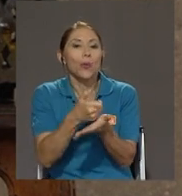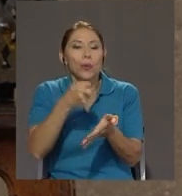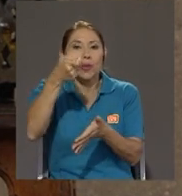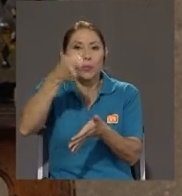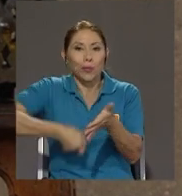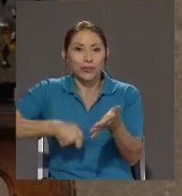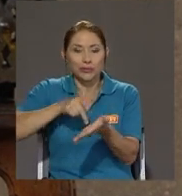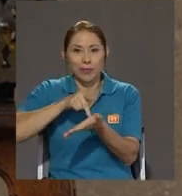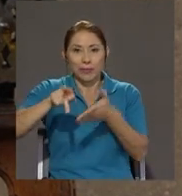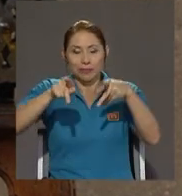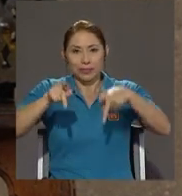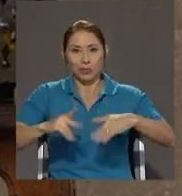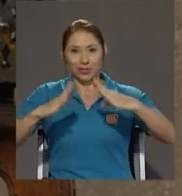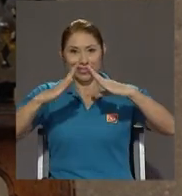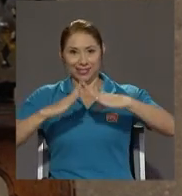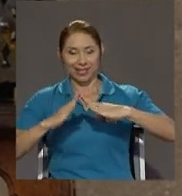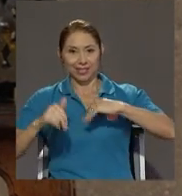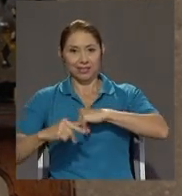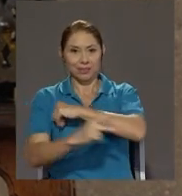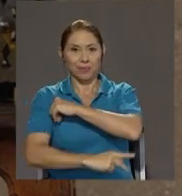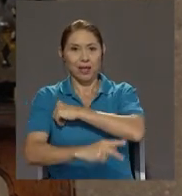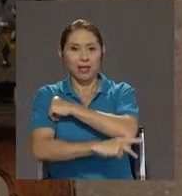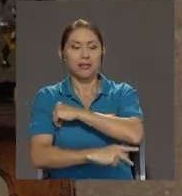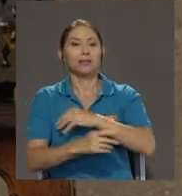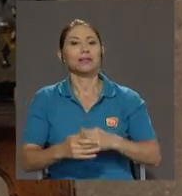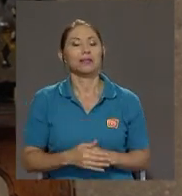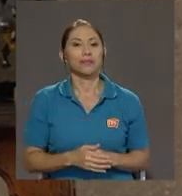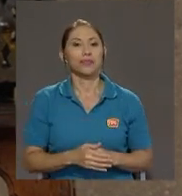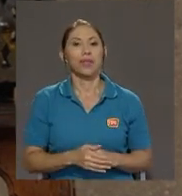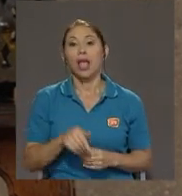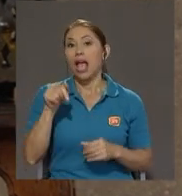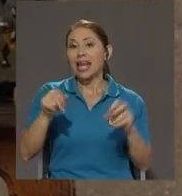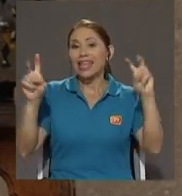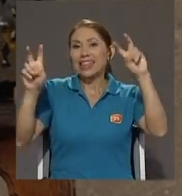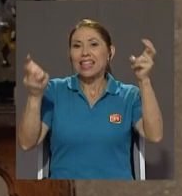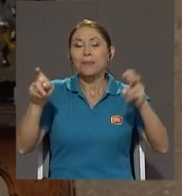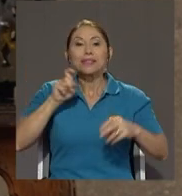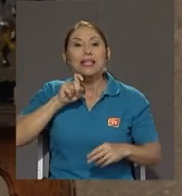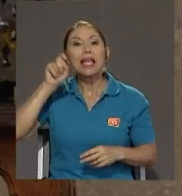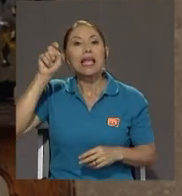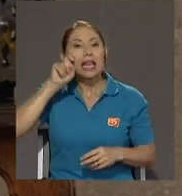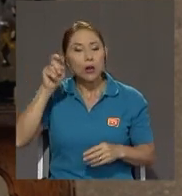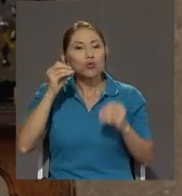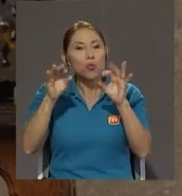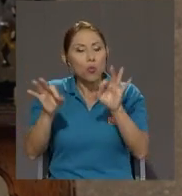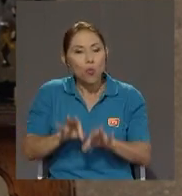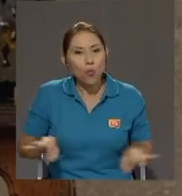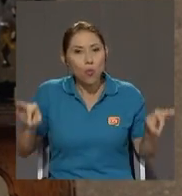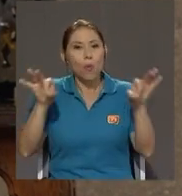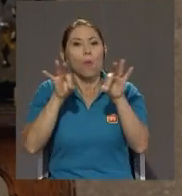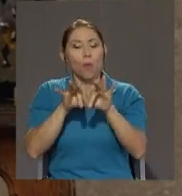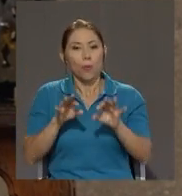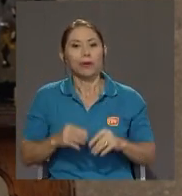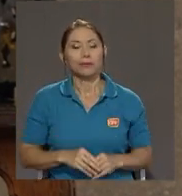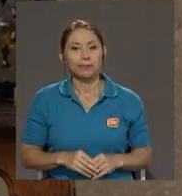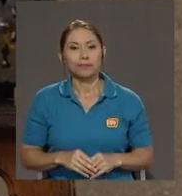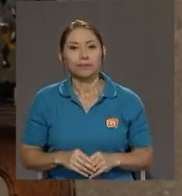este país y donde los temas de género nos parecen muy importantes. Y